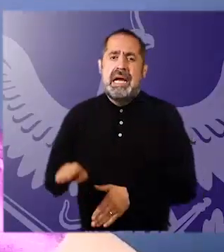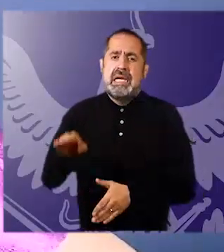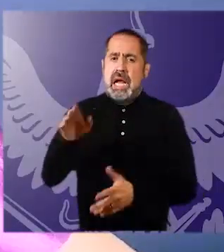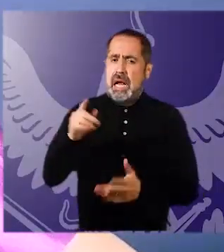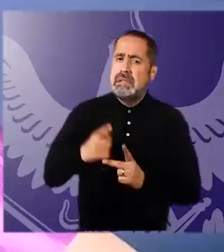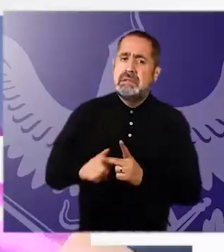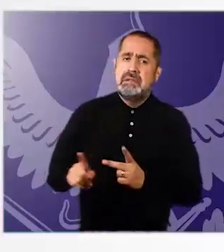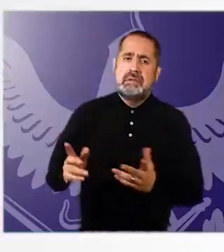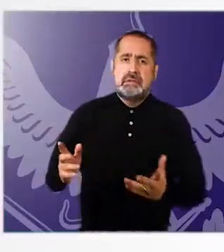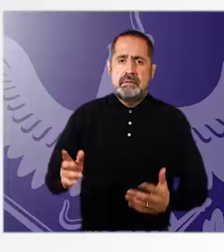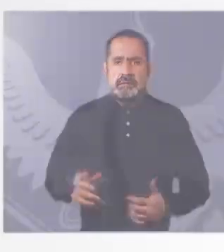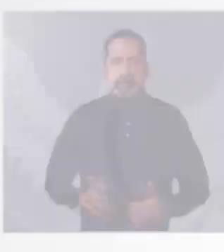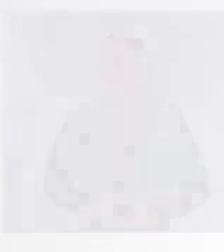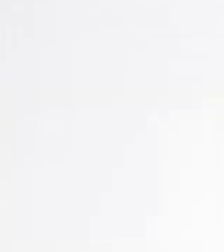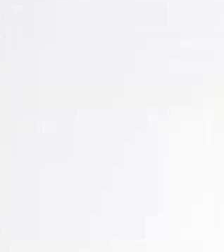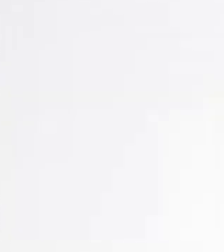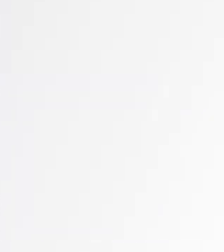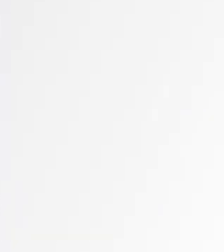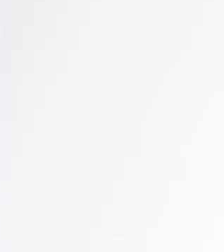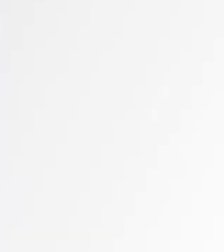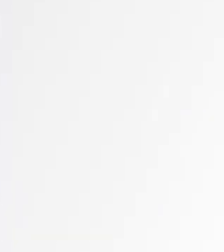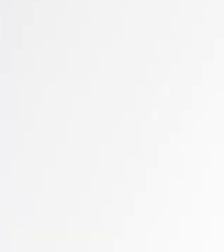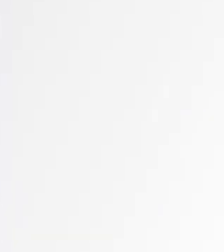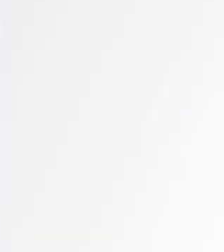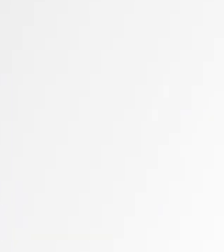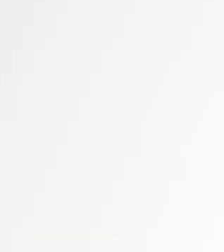están desarrollando.